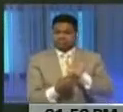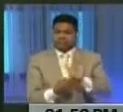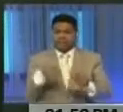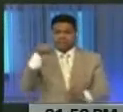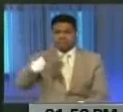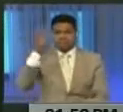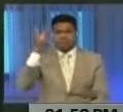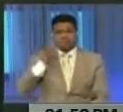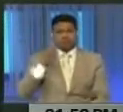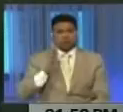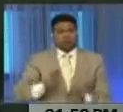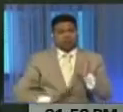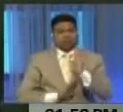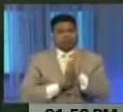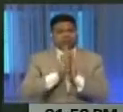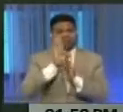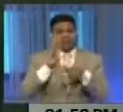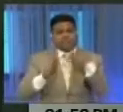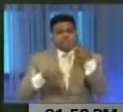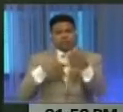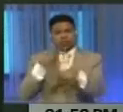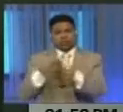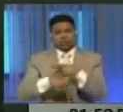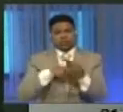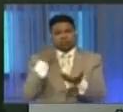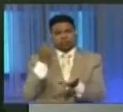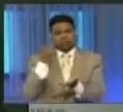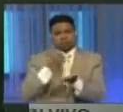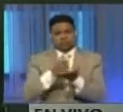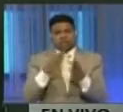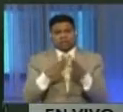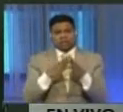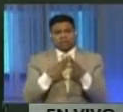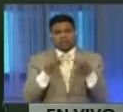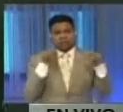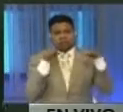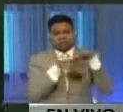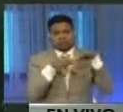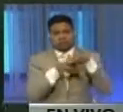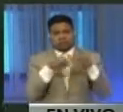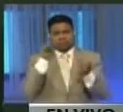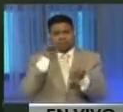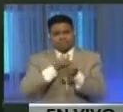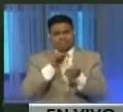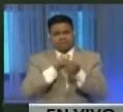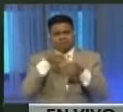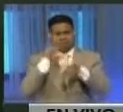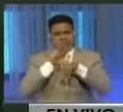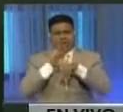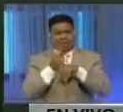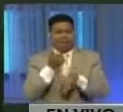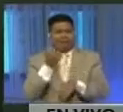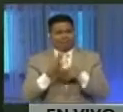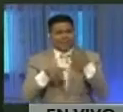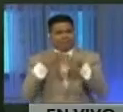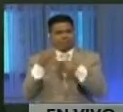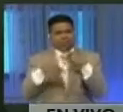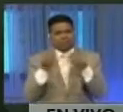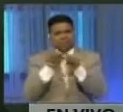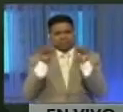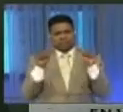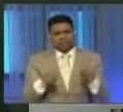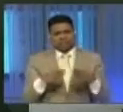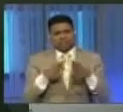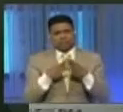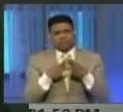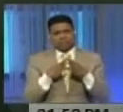Venezuela también avanza en el proceso de certificación de sus reservas de diamantes a través del proceso y del sistema